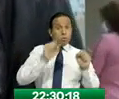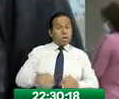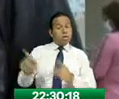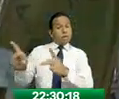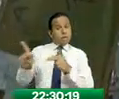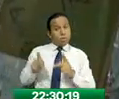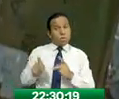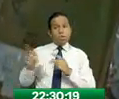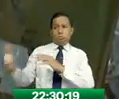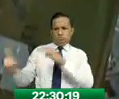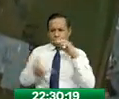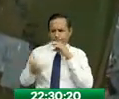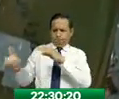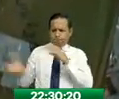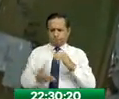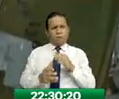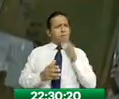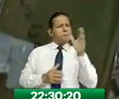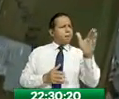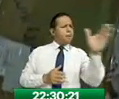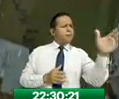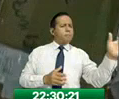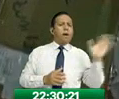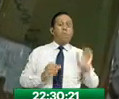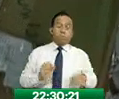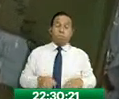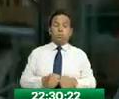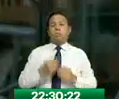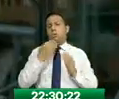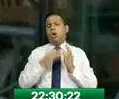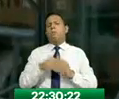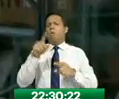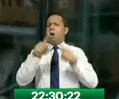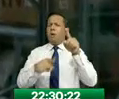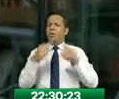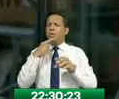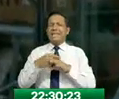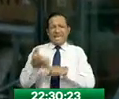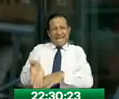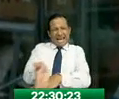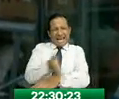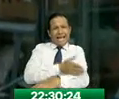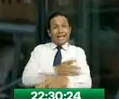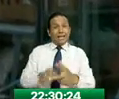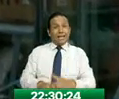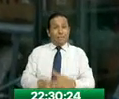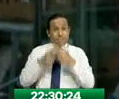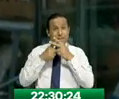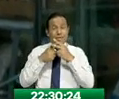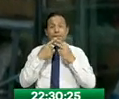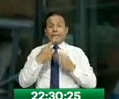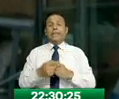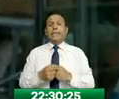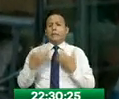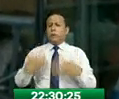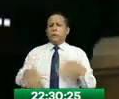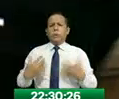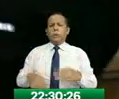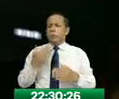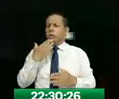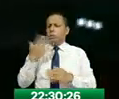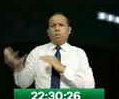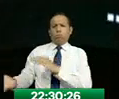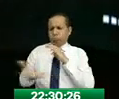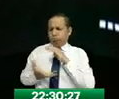agencia postal. Los operadores dicen que hay mercadería represada. Antes de la emergencia, en un día normal se entregaba 200 encomiendas.